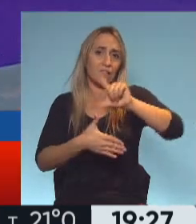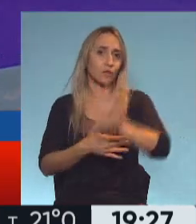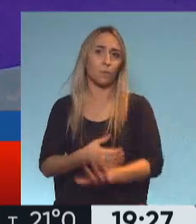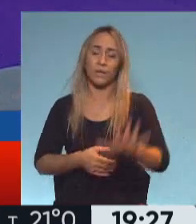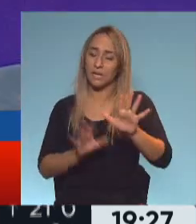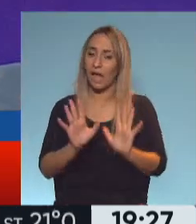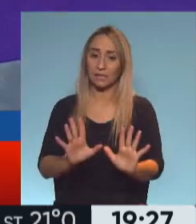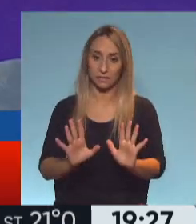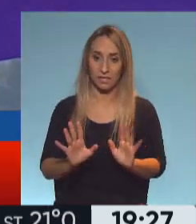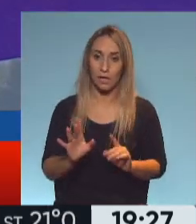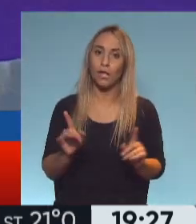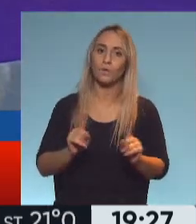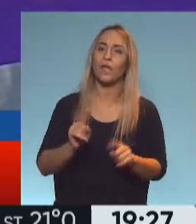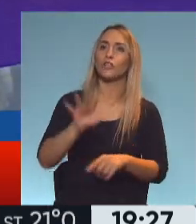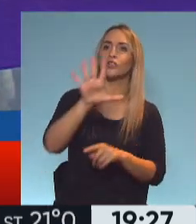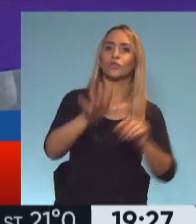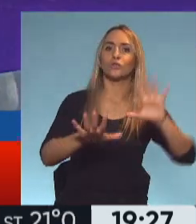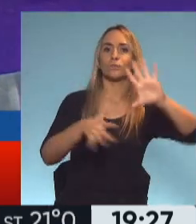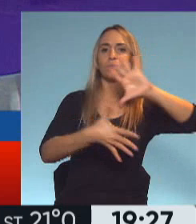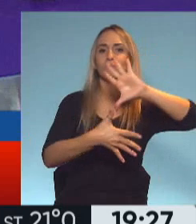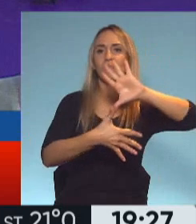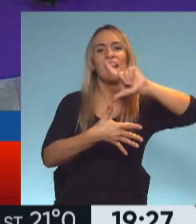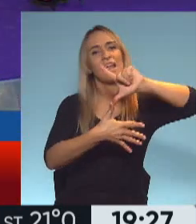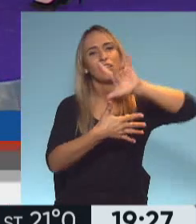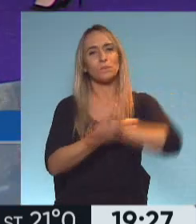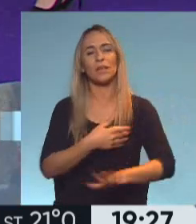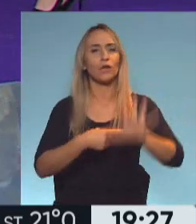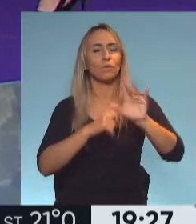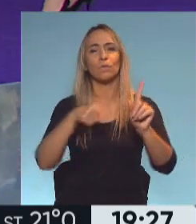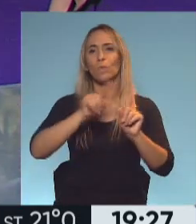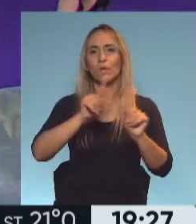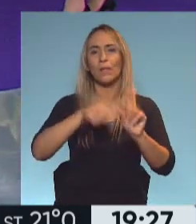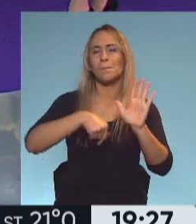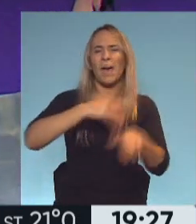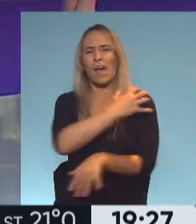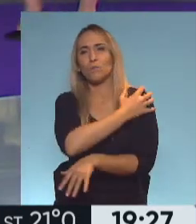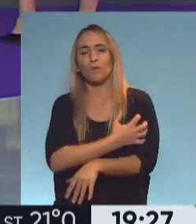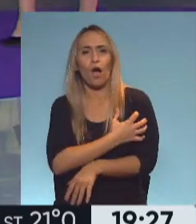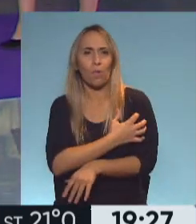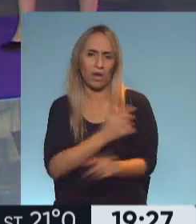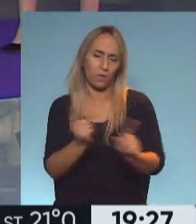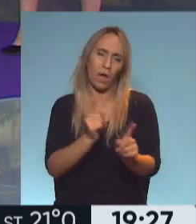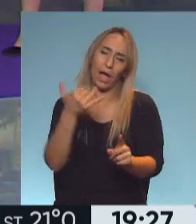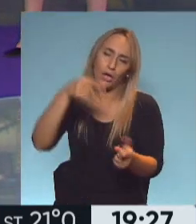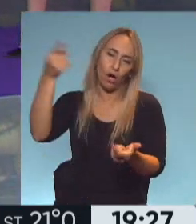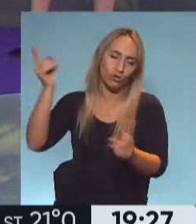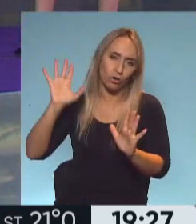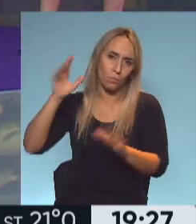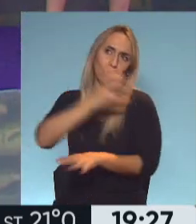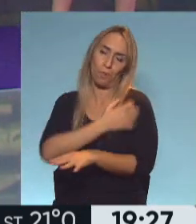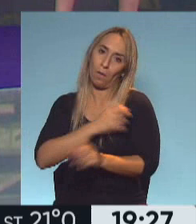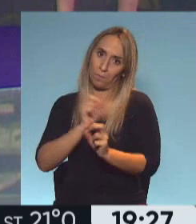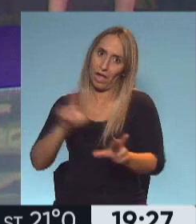seguir viendo. No es el continente más pobre, pero sí es el más desigual. Es uno de los, la verdad es que es uno de los más desiguales y uno de los más